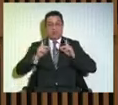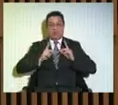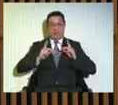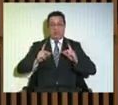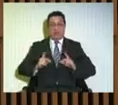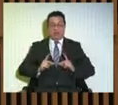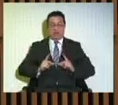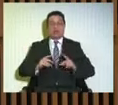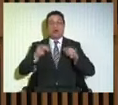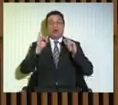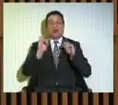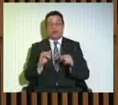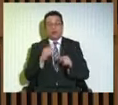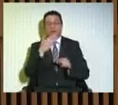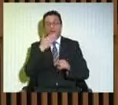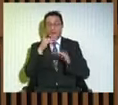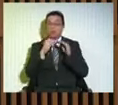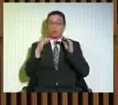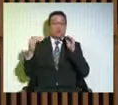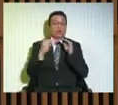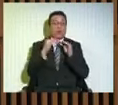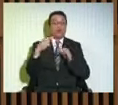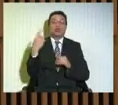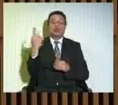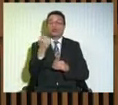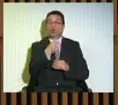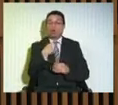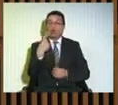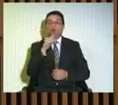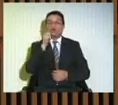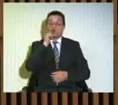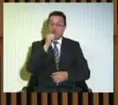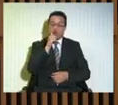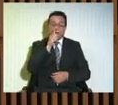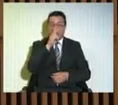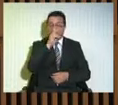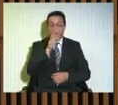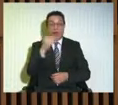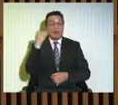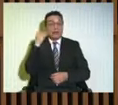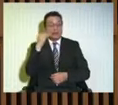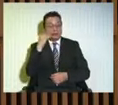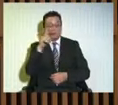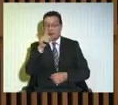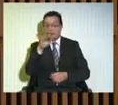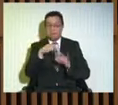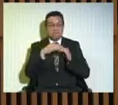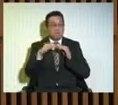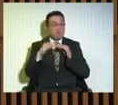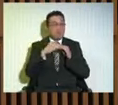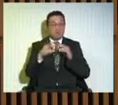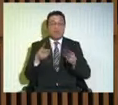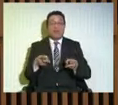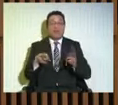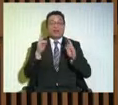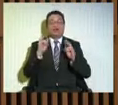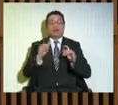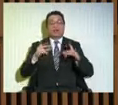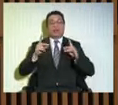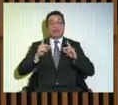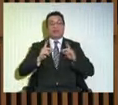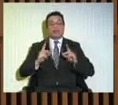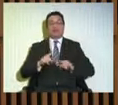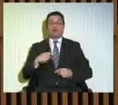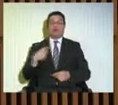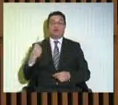merecen comer tal como comemos todos nosotros todos los días. Son niños y tienen los mismos derechos y la misma dignidad que todos